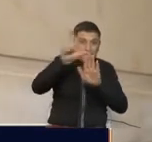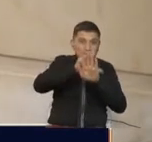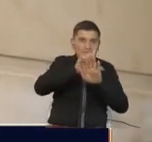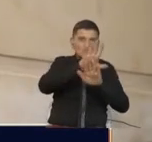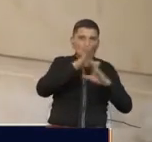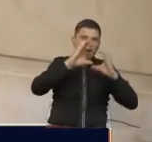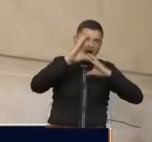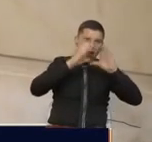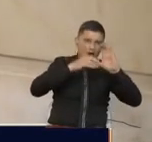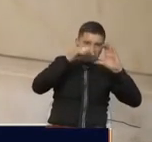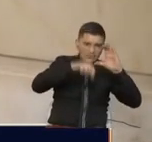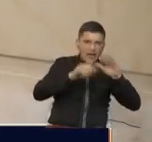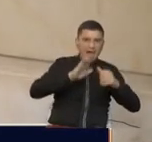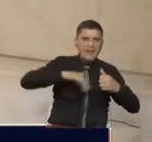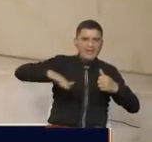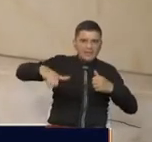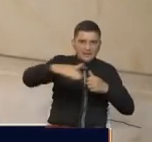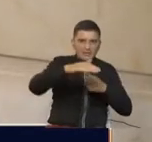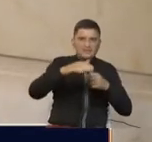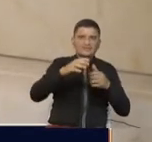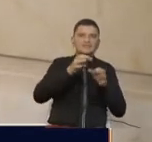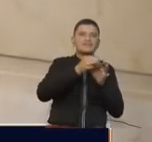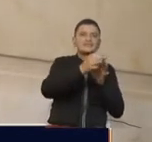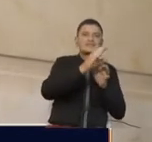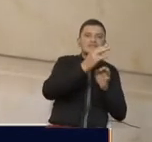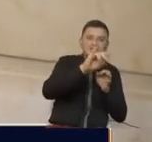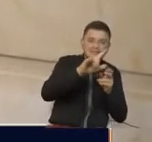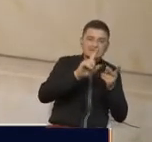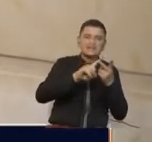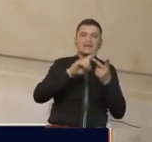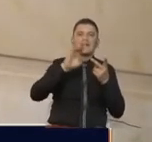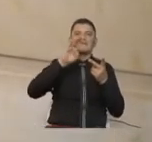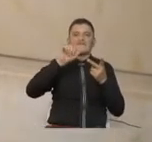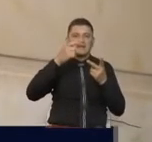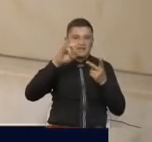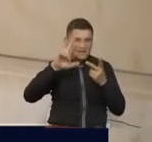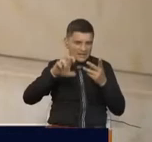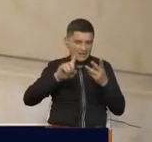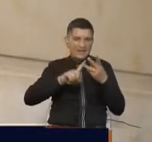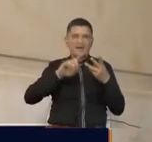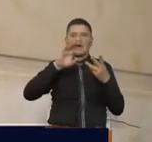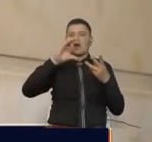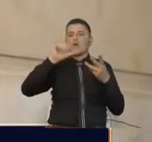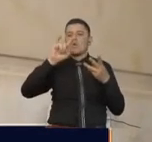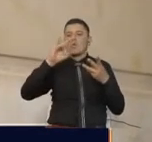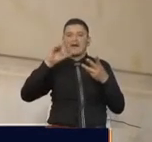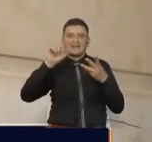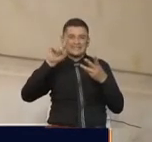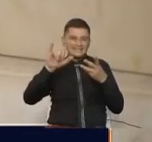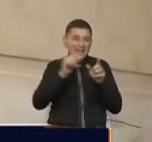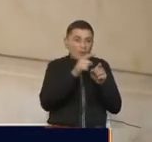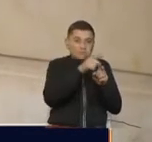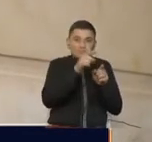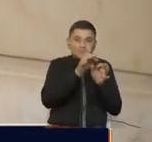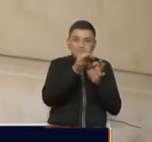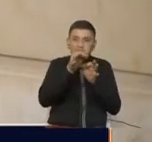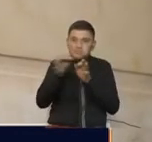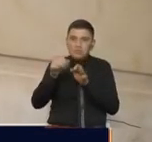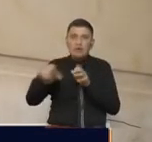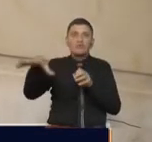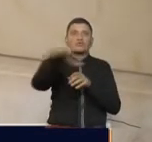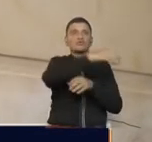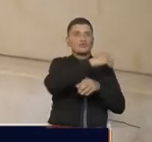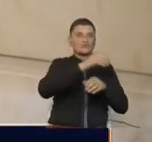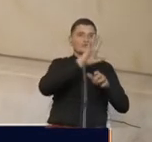de Nechid, del Bagre, de Caucasia, que cogió toda la capa vegetal